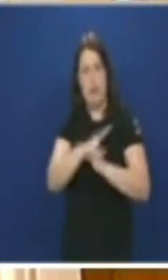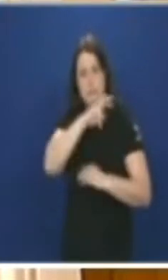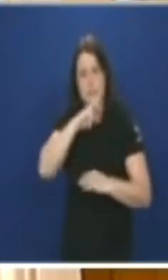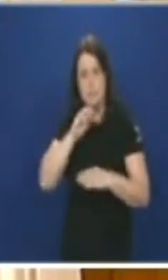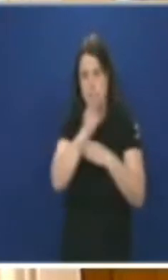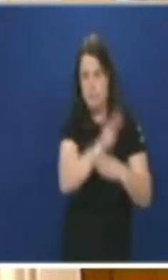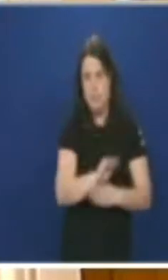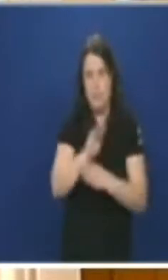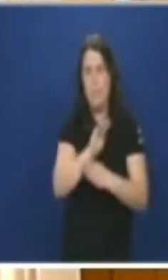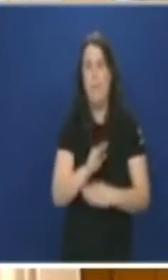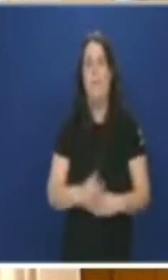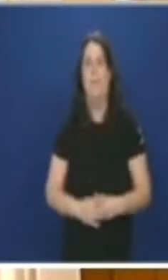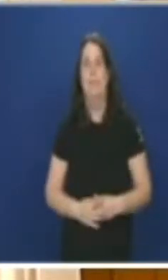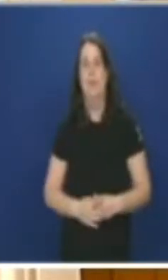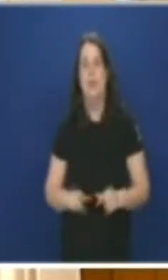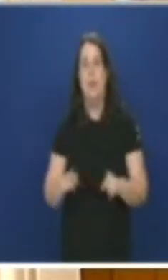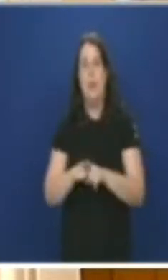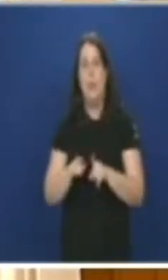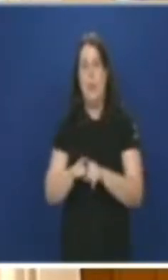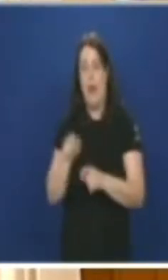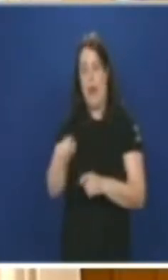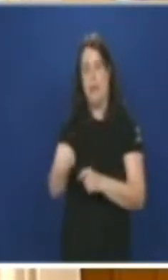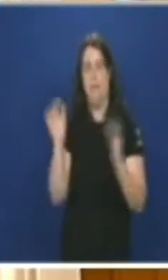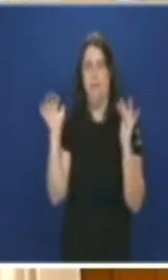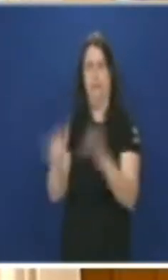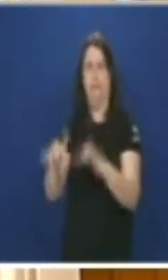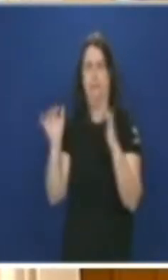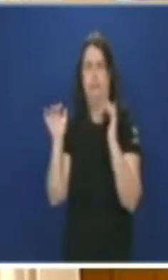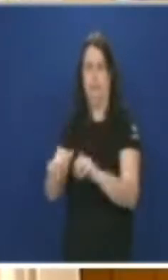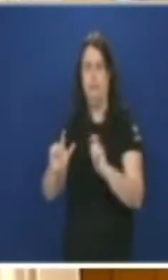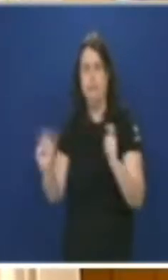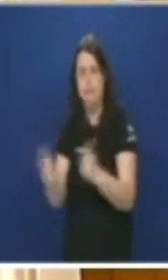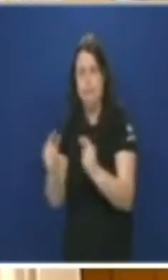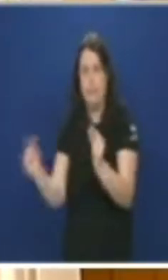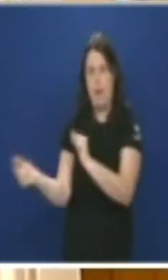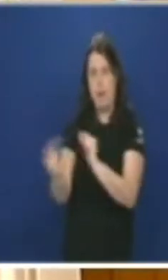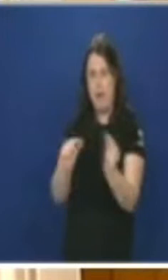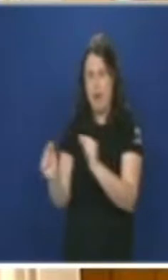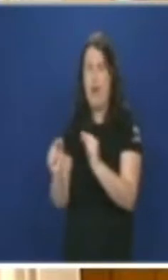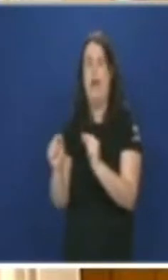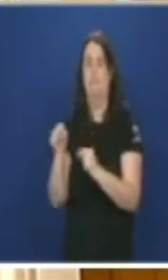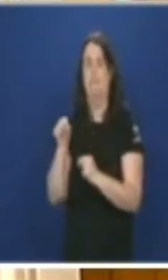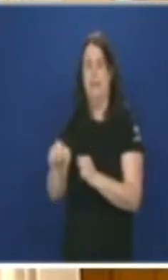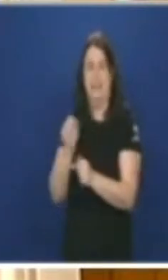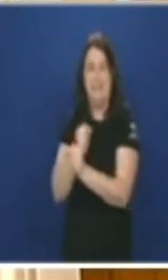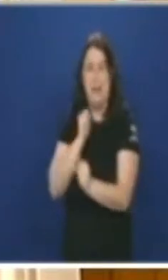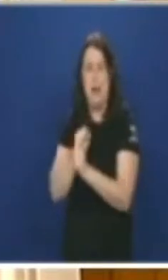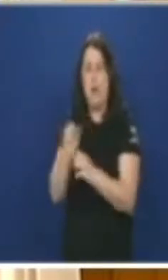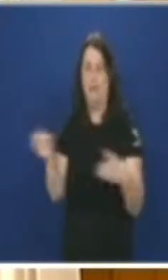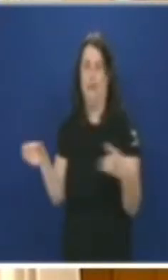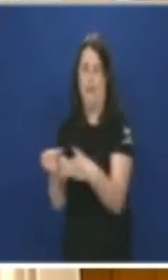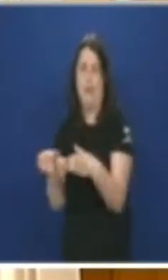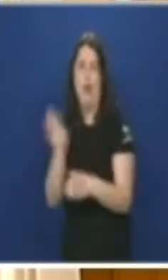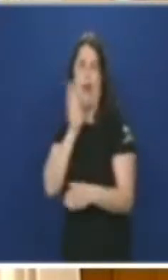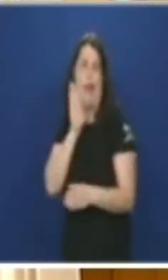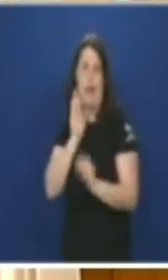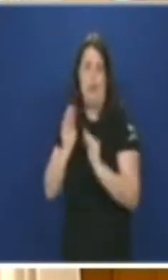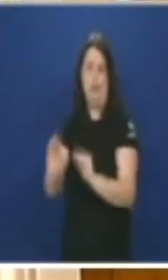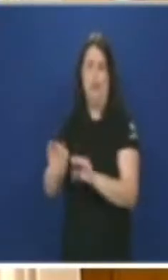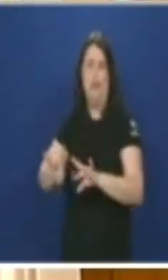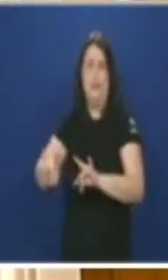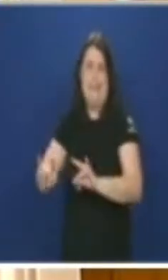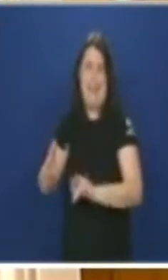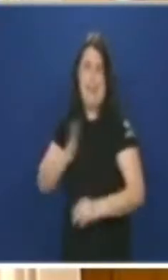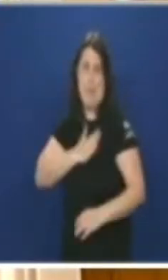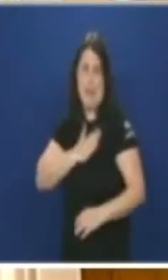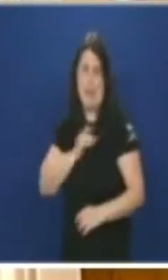testigos de moitas xuntanzas, conversas e traballos dos membros da xeración nos,